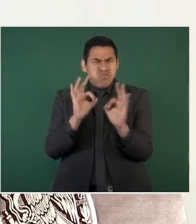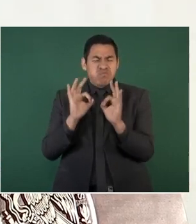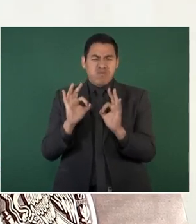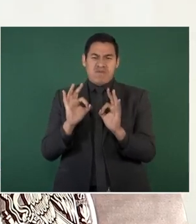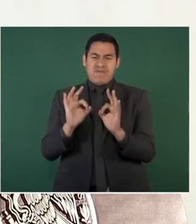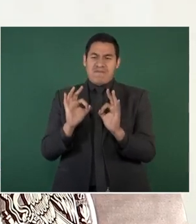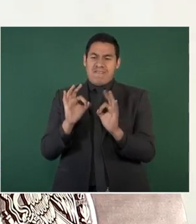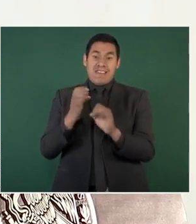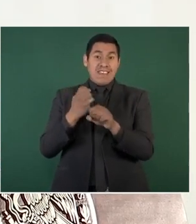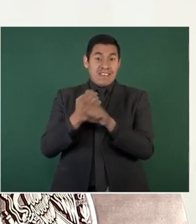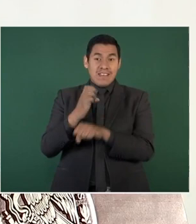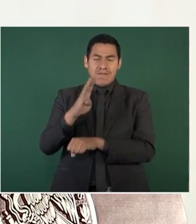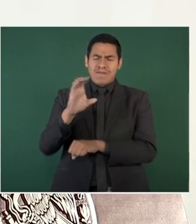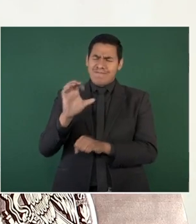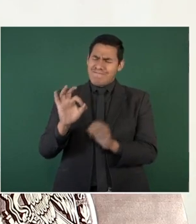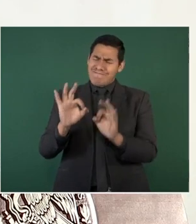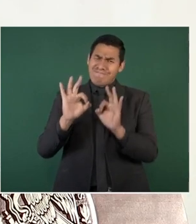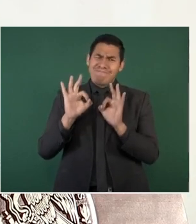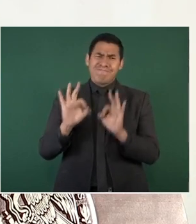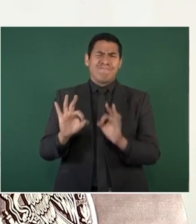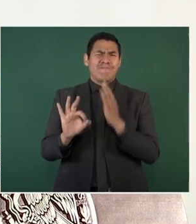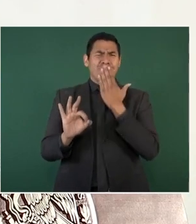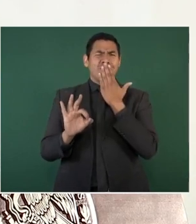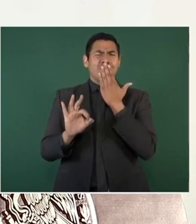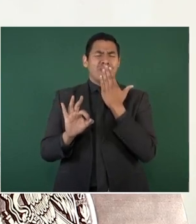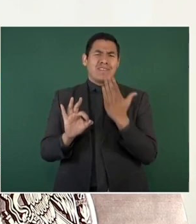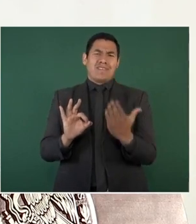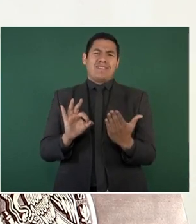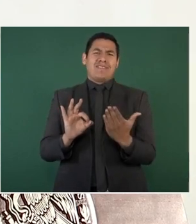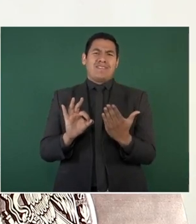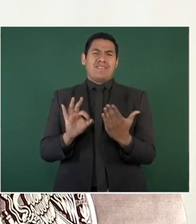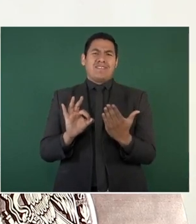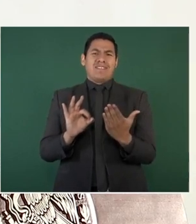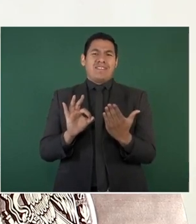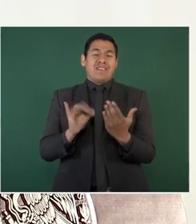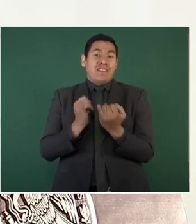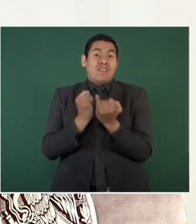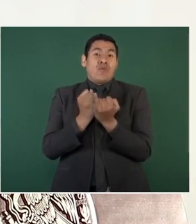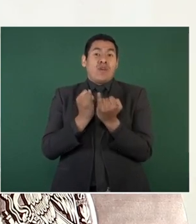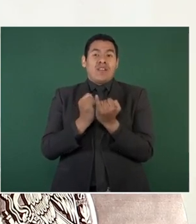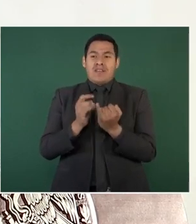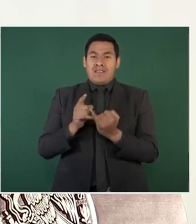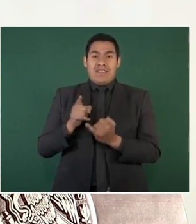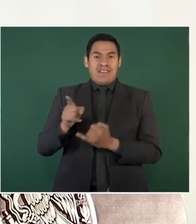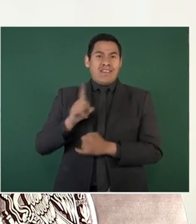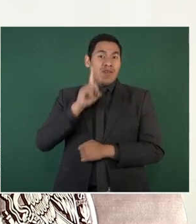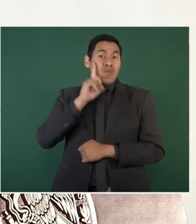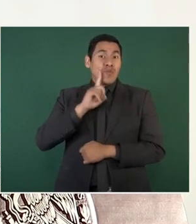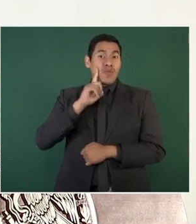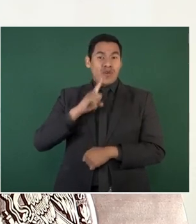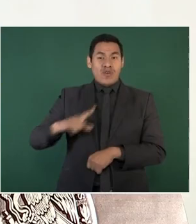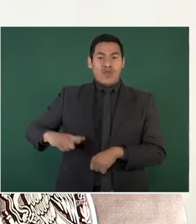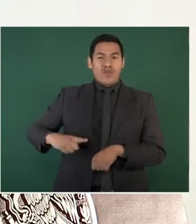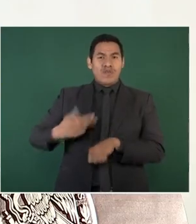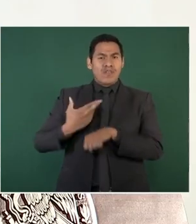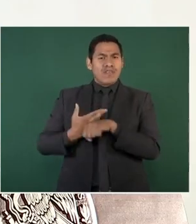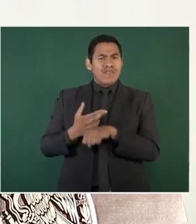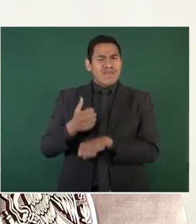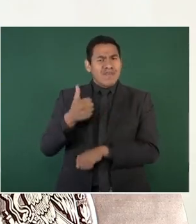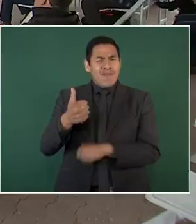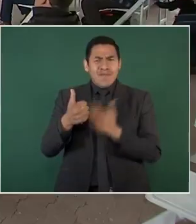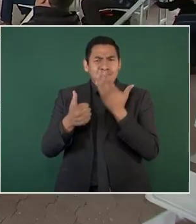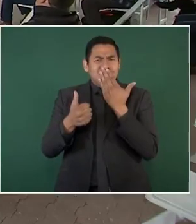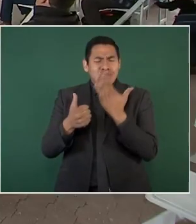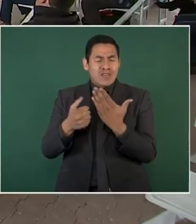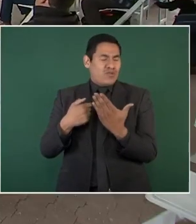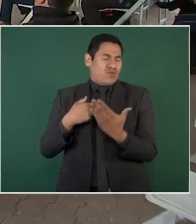ejemplar, y tienen una muy buena gobernadora, siempre lo he dicho,